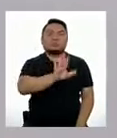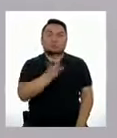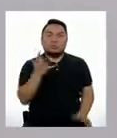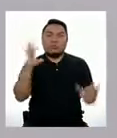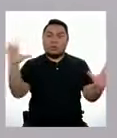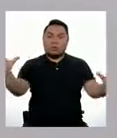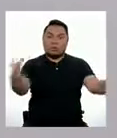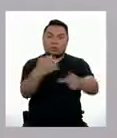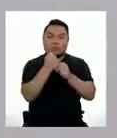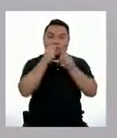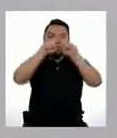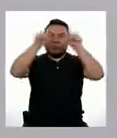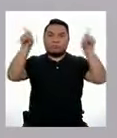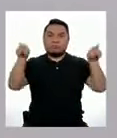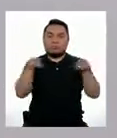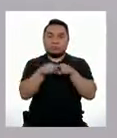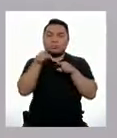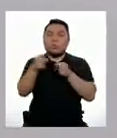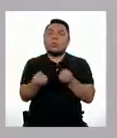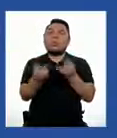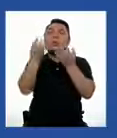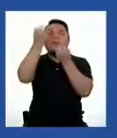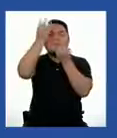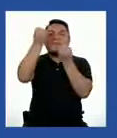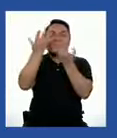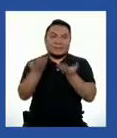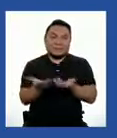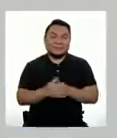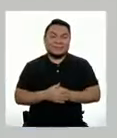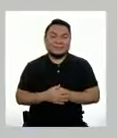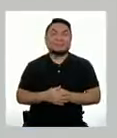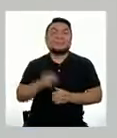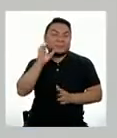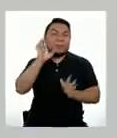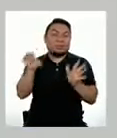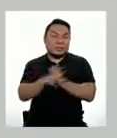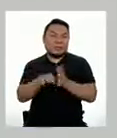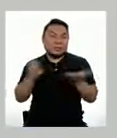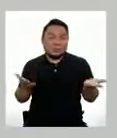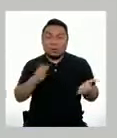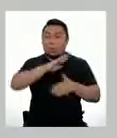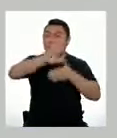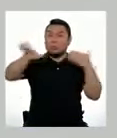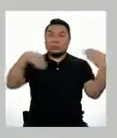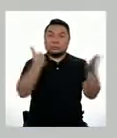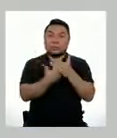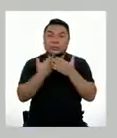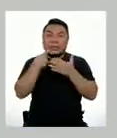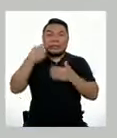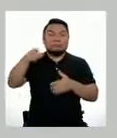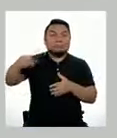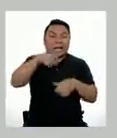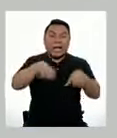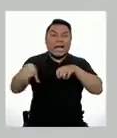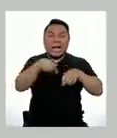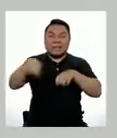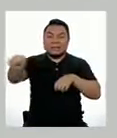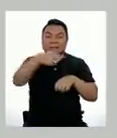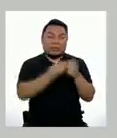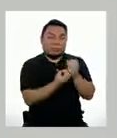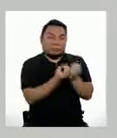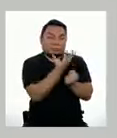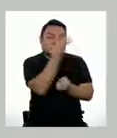total, generalmente utilizando porcentajes. Por ejemplo, de todas las actividades que generan gases de